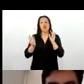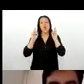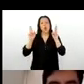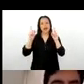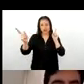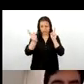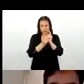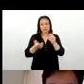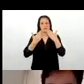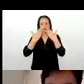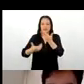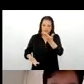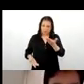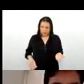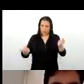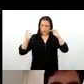por la invitación.